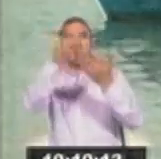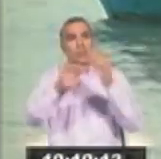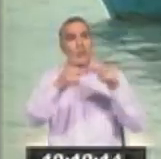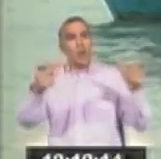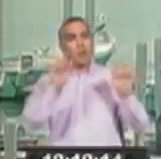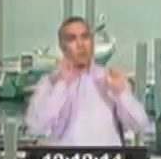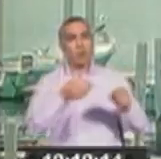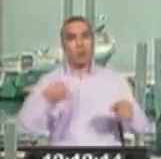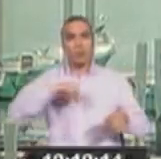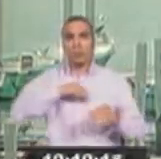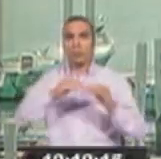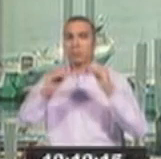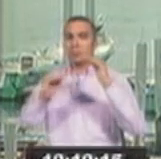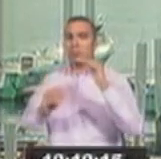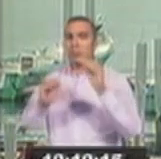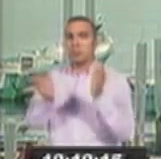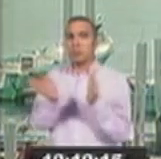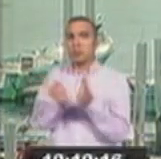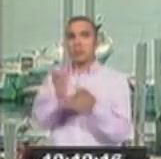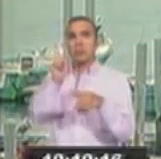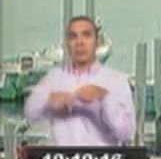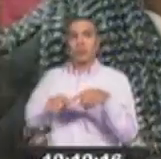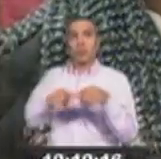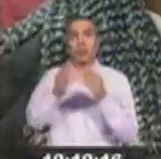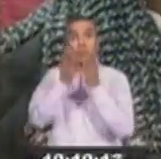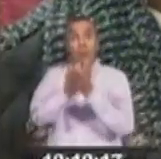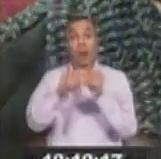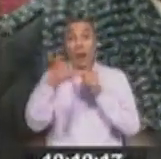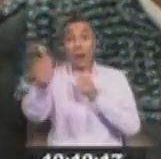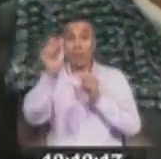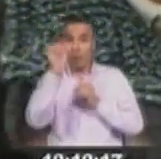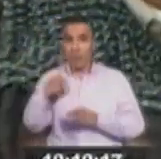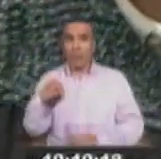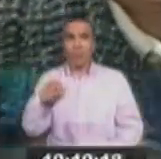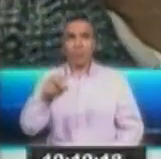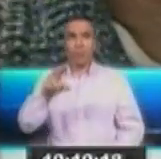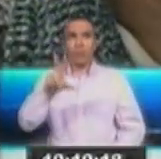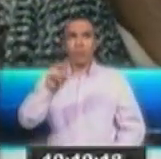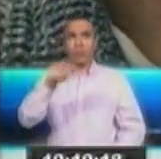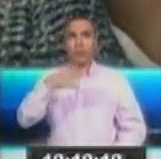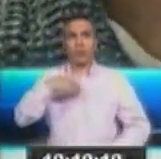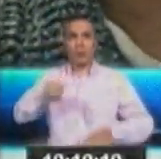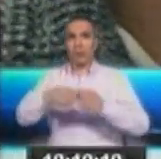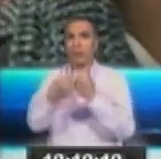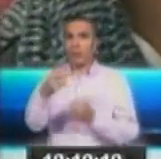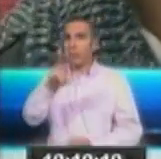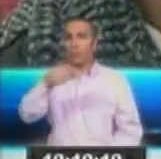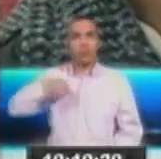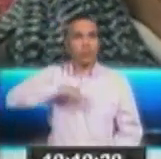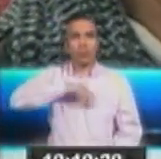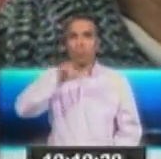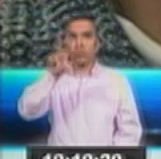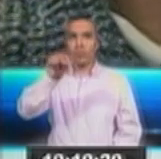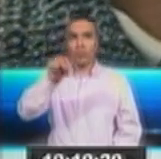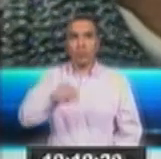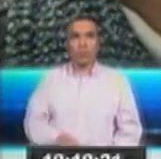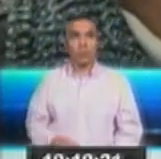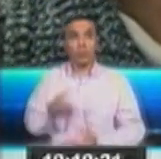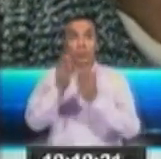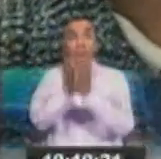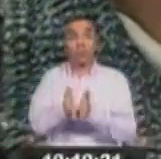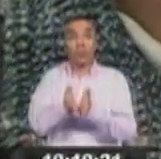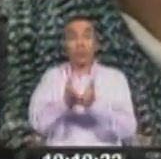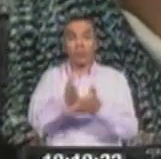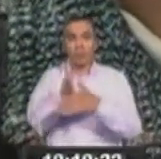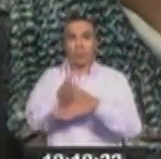de las 8 millas establecidas. Porque los barcos de nosotros no es que están destartalados. No, los barcos de